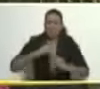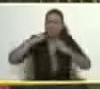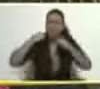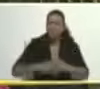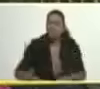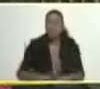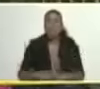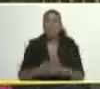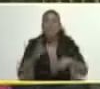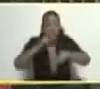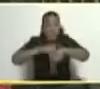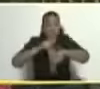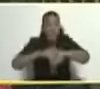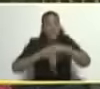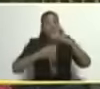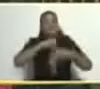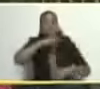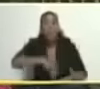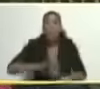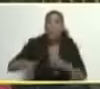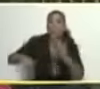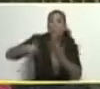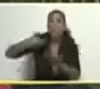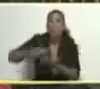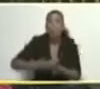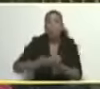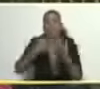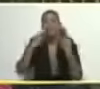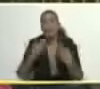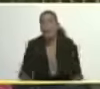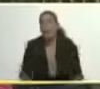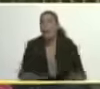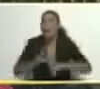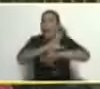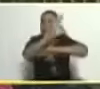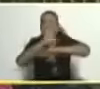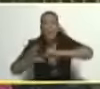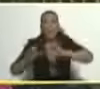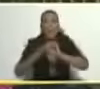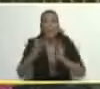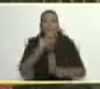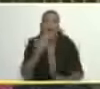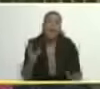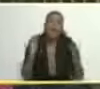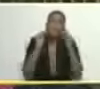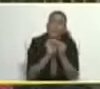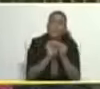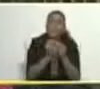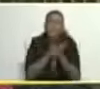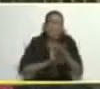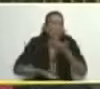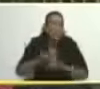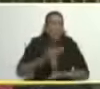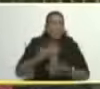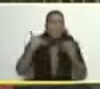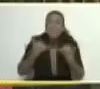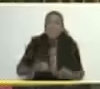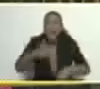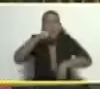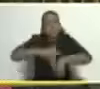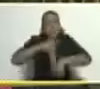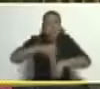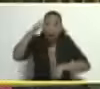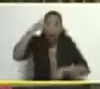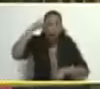que en nuestro tiempo, en la historia, nunca Latinoamérica y el Caribe habían sido tan cercanos, nunca habían tenido tanta solidaridad como la